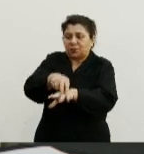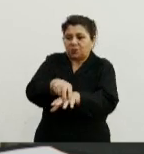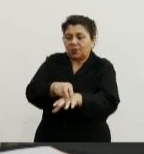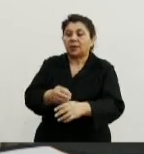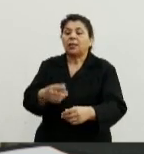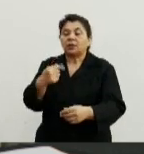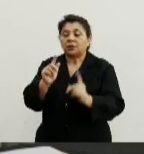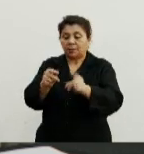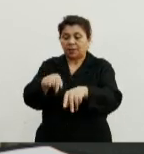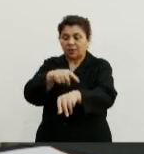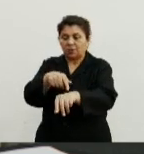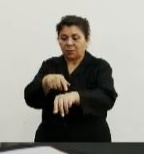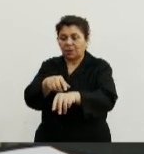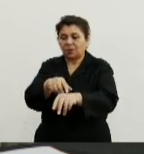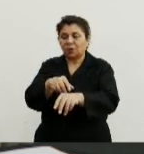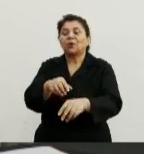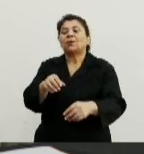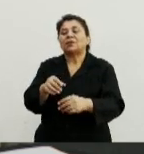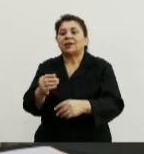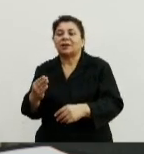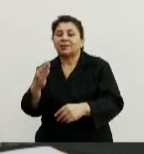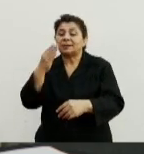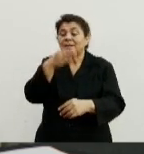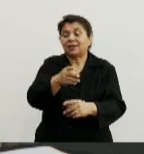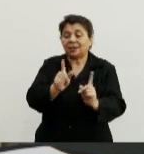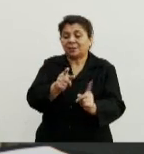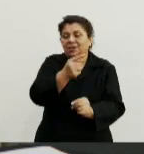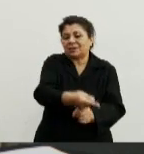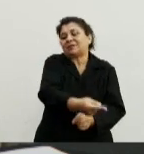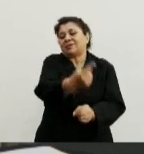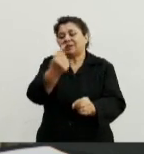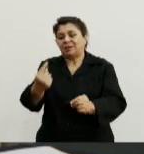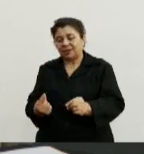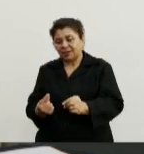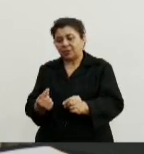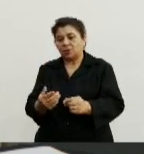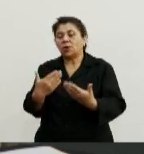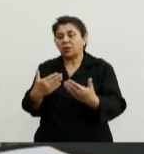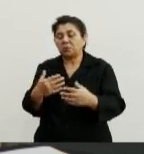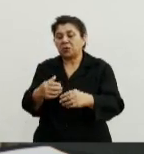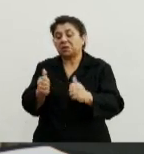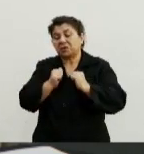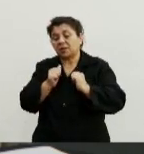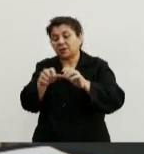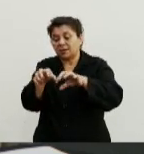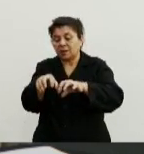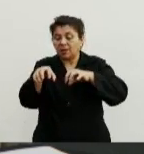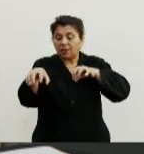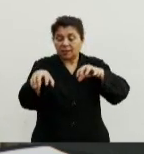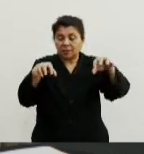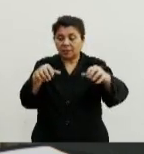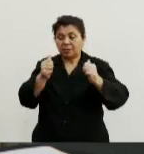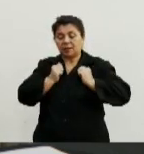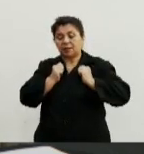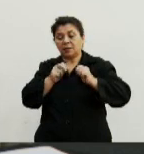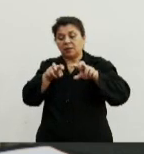las personas que están tomando el servicio lo hagan en forma distanciada y con las medidas de seguridad que